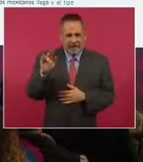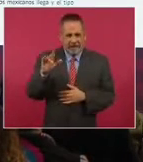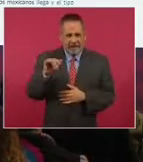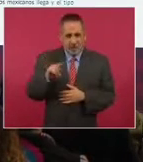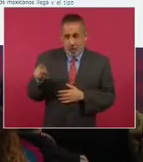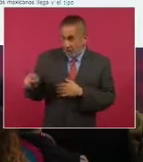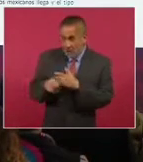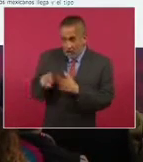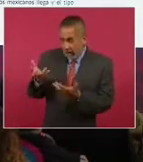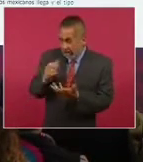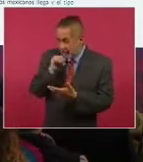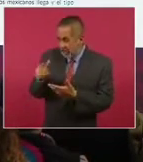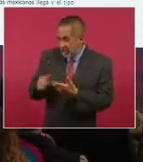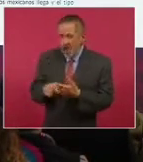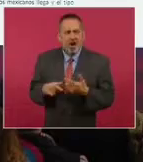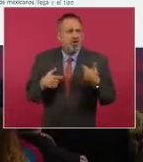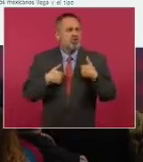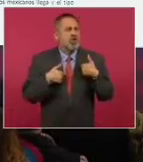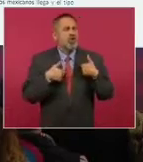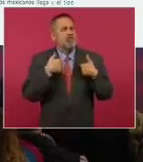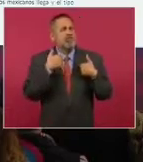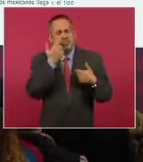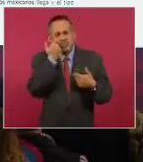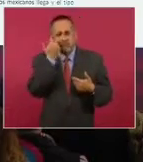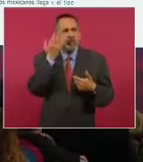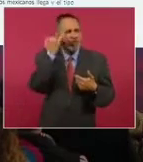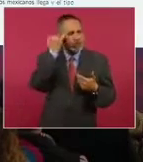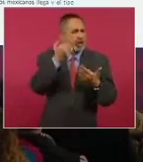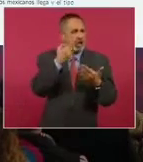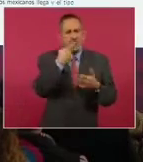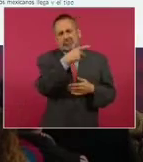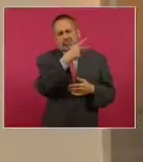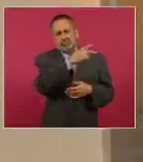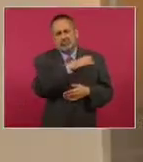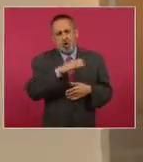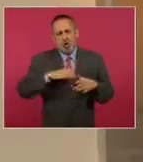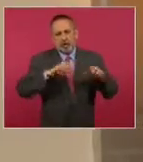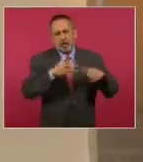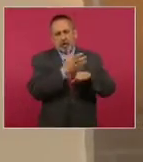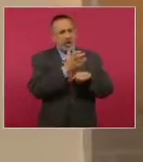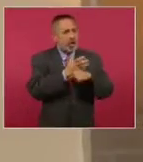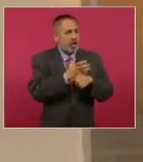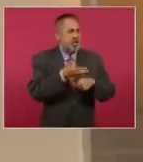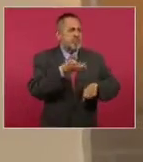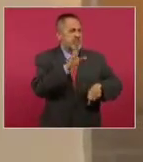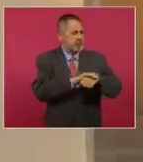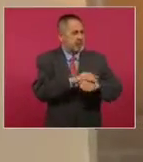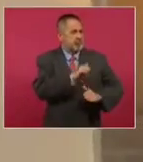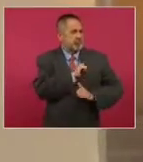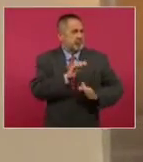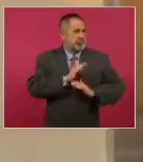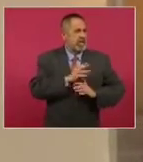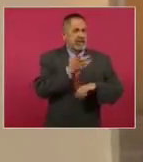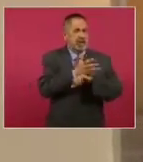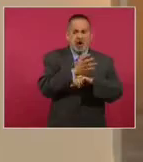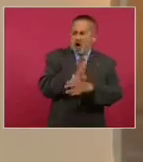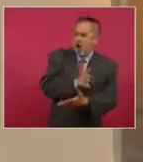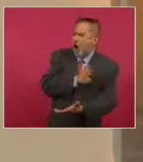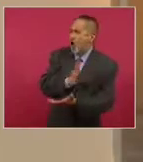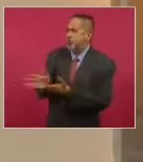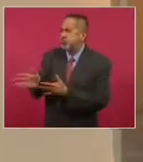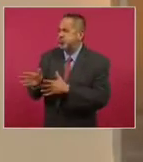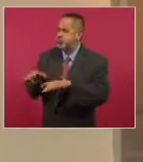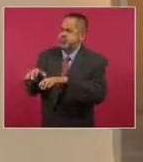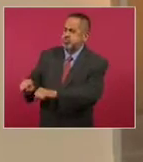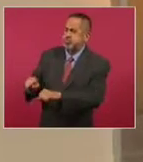droga, podrían presentar una iniciativa a su Congreso para que las Fuerzas Armadas de Estados Unidos